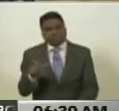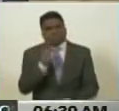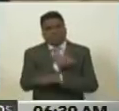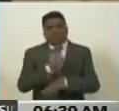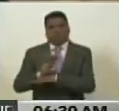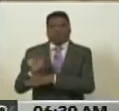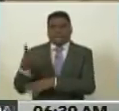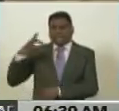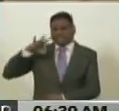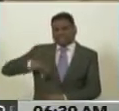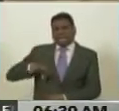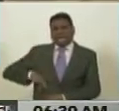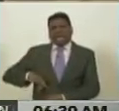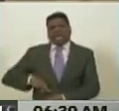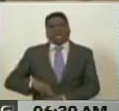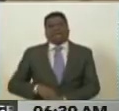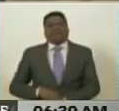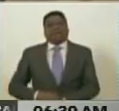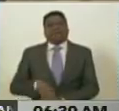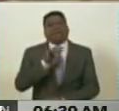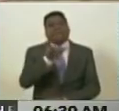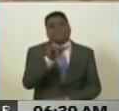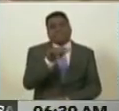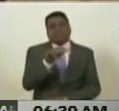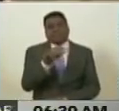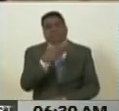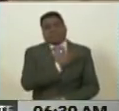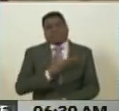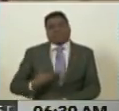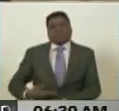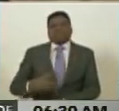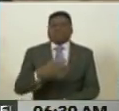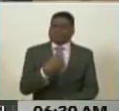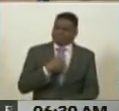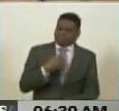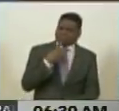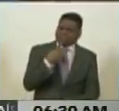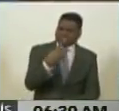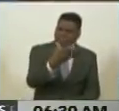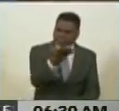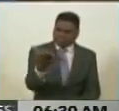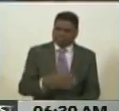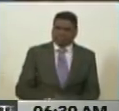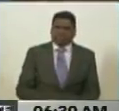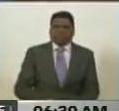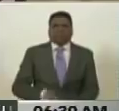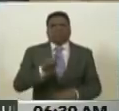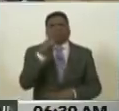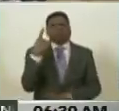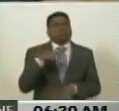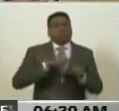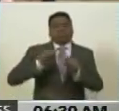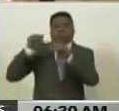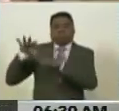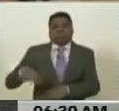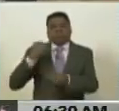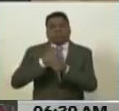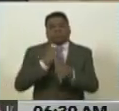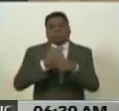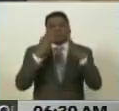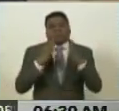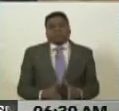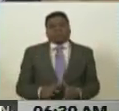del salario por una disposición de el mismo presidente de la República, que como te digo, eh lo último que va a hacer es abandonar a los trabajadores y las trabajadoras, a sus hermanos